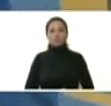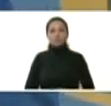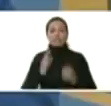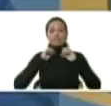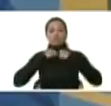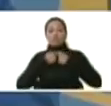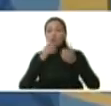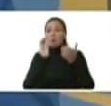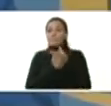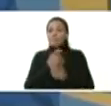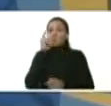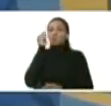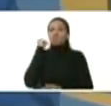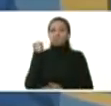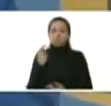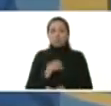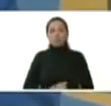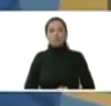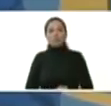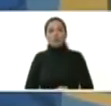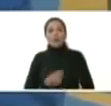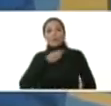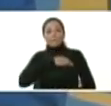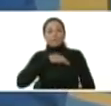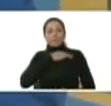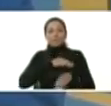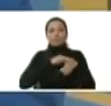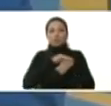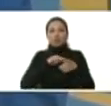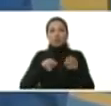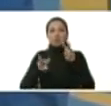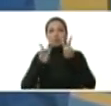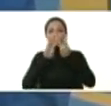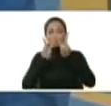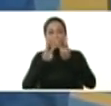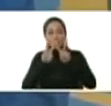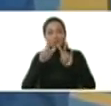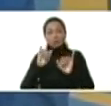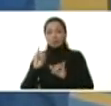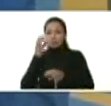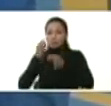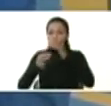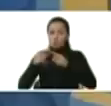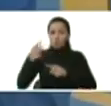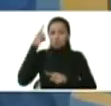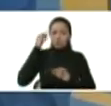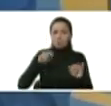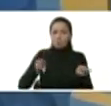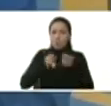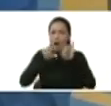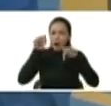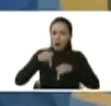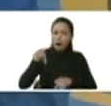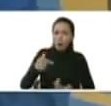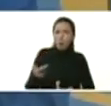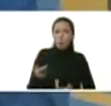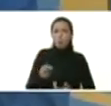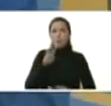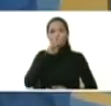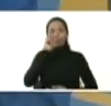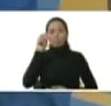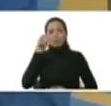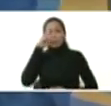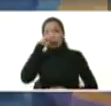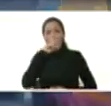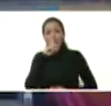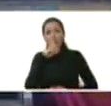Aristóbulo, Villarroel, da la casualidad de que un día como hoy, hace 20